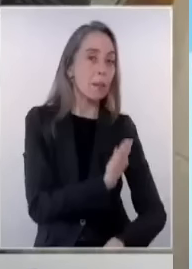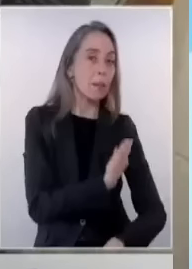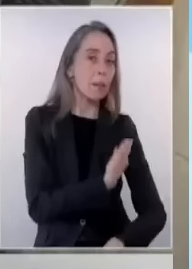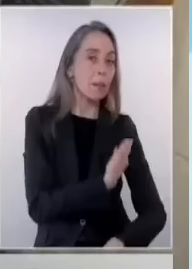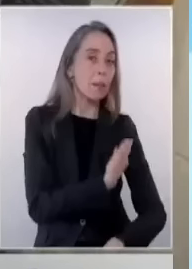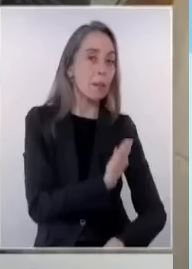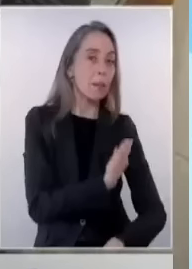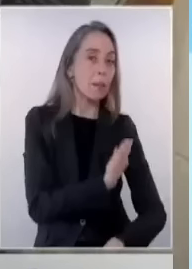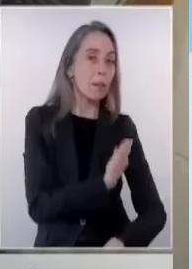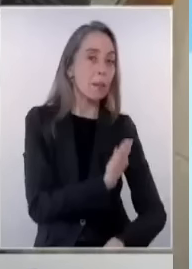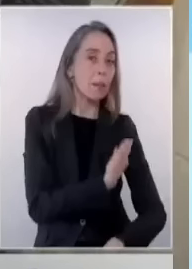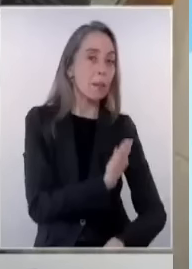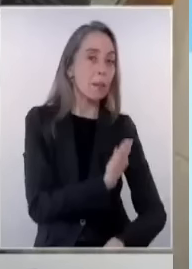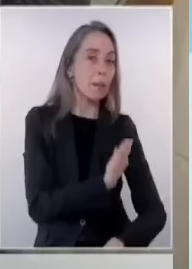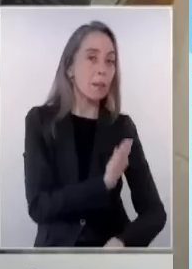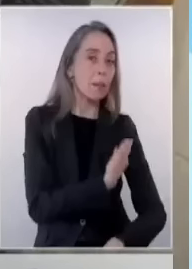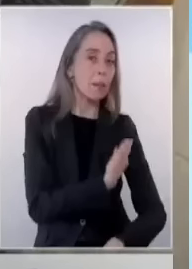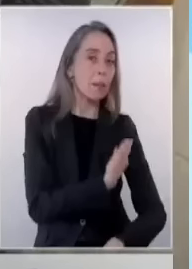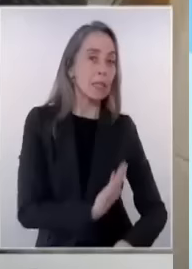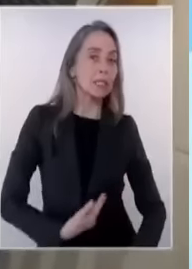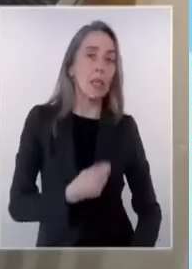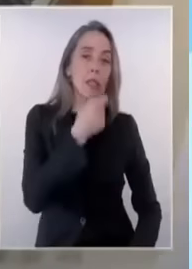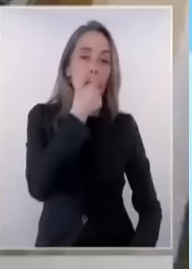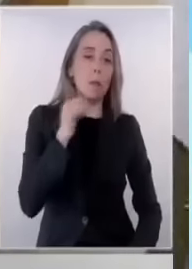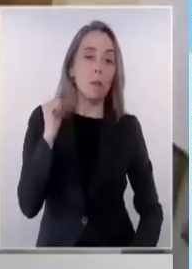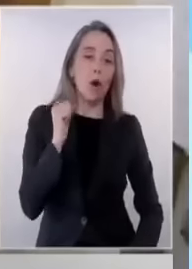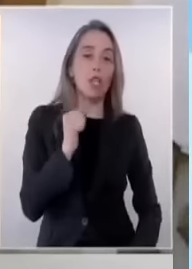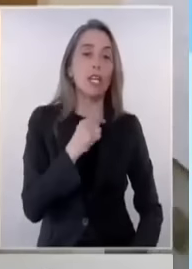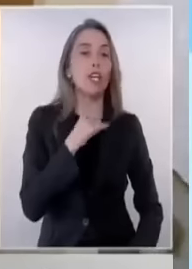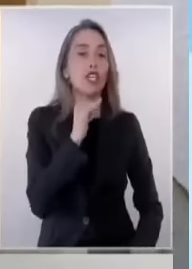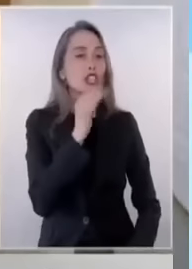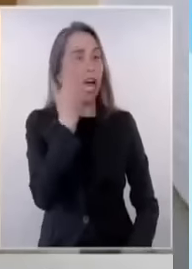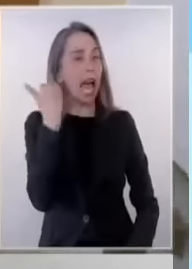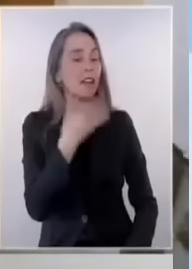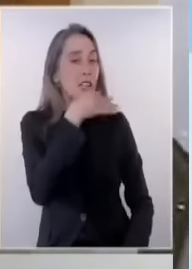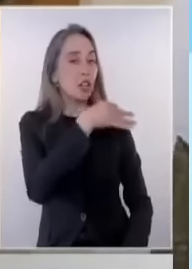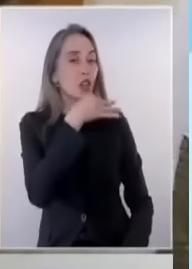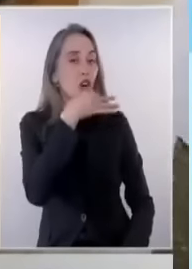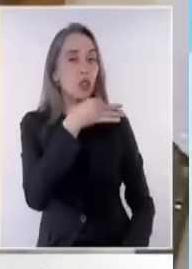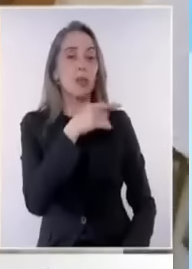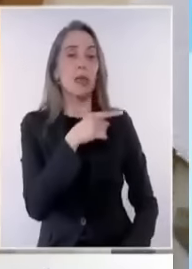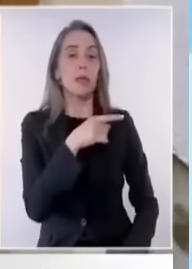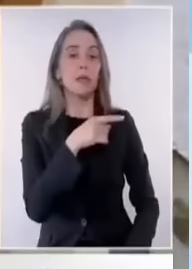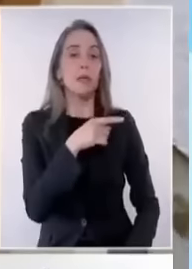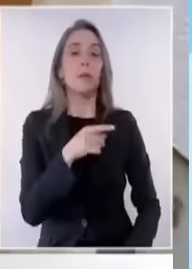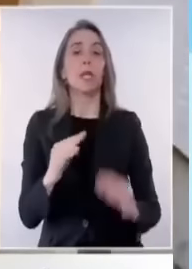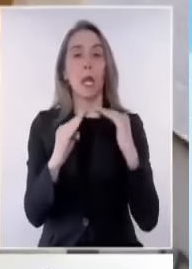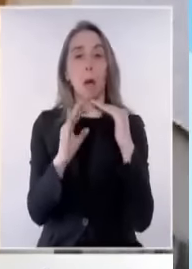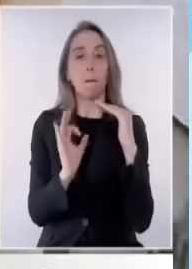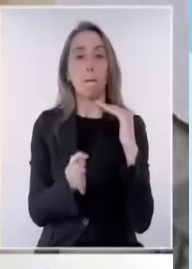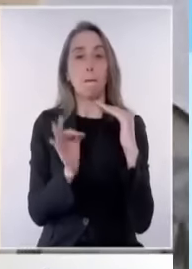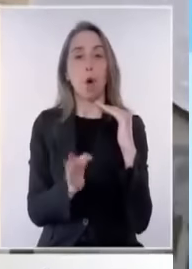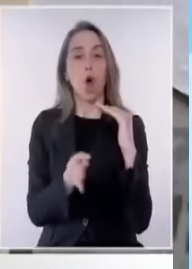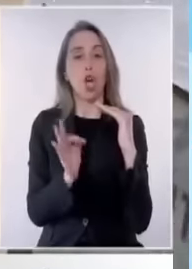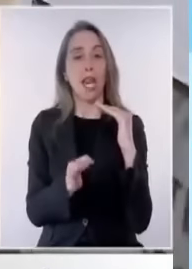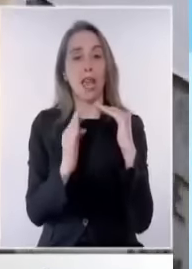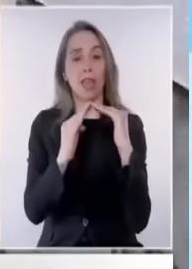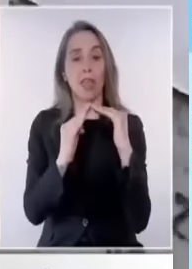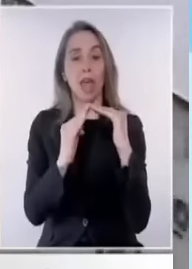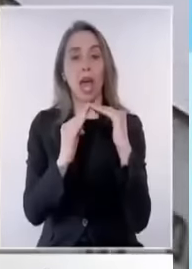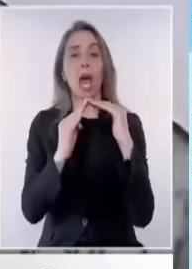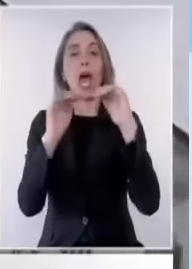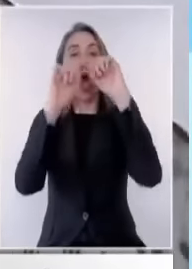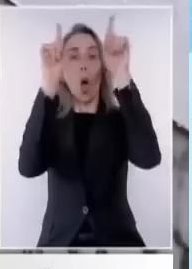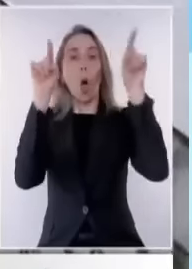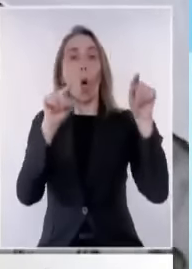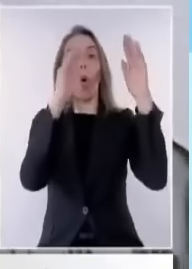Estaría genial. Me encanta que hagan esto en Chile, la verdad me da muchísima envidia. No sé si lo contaba usted, pero en la moneda está los cuadros